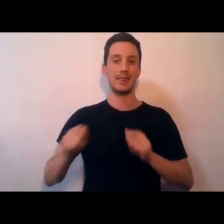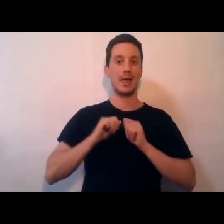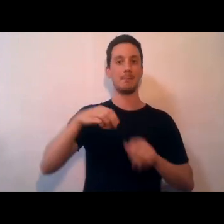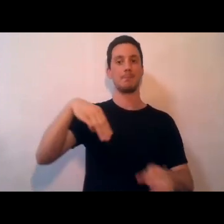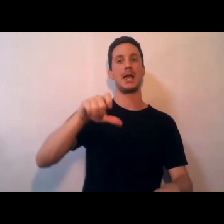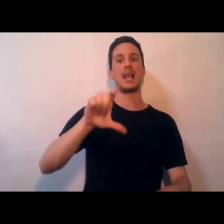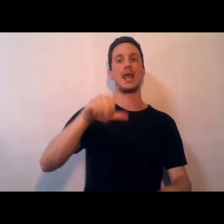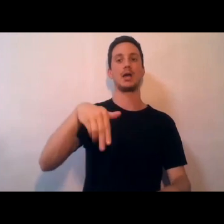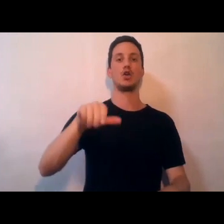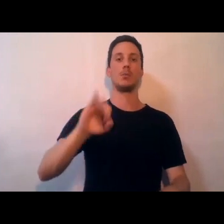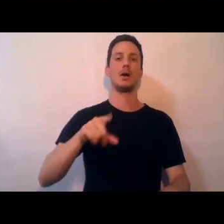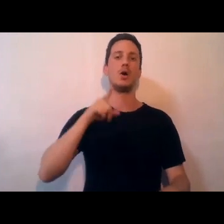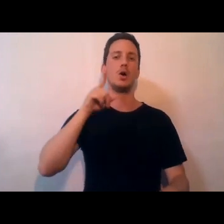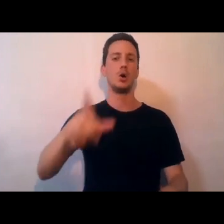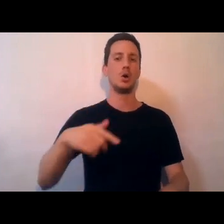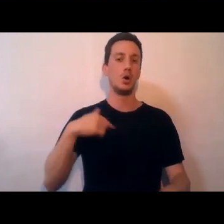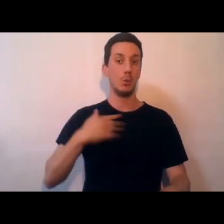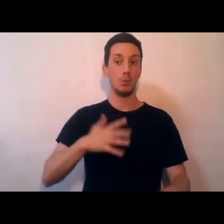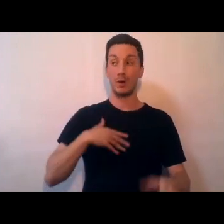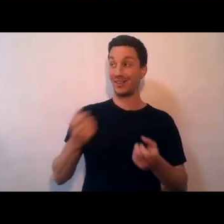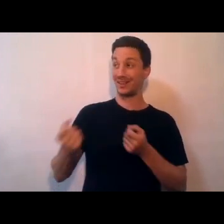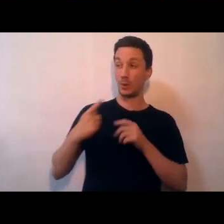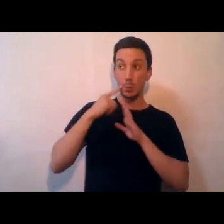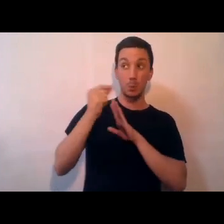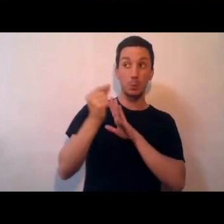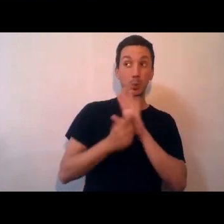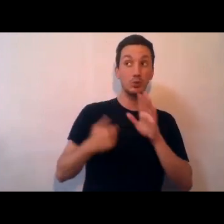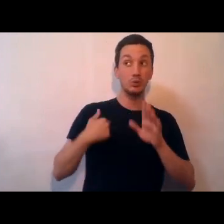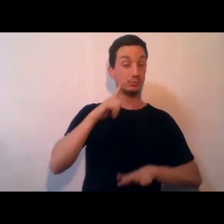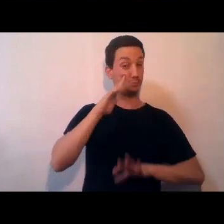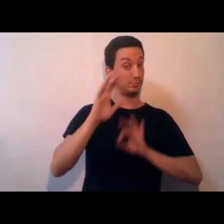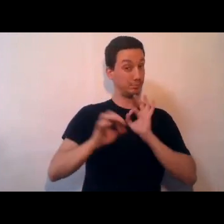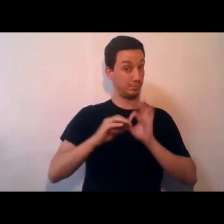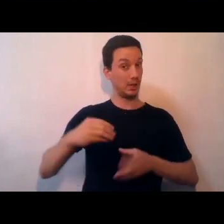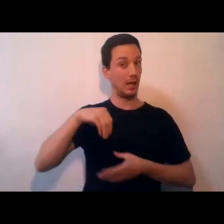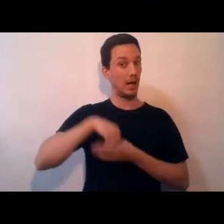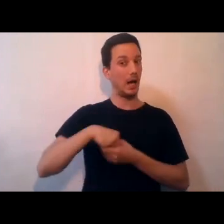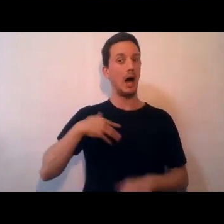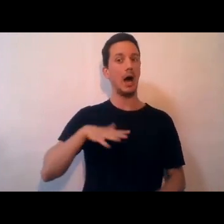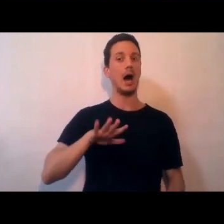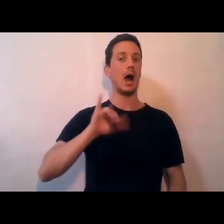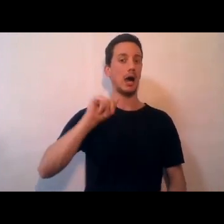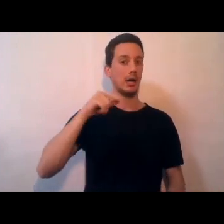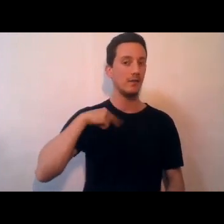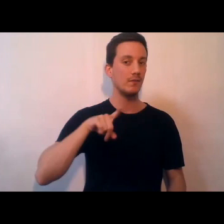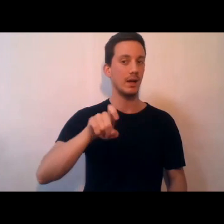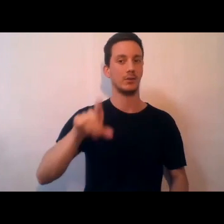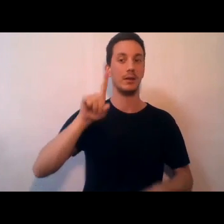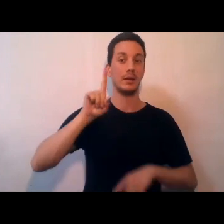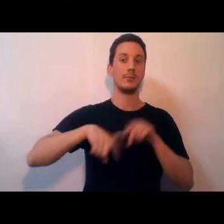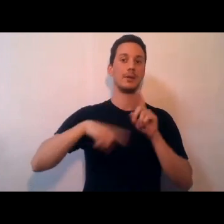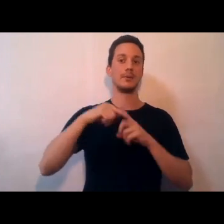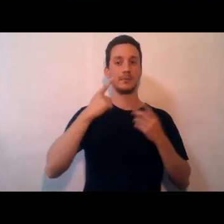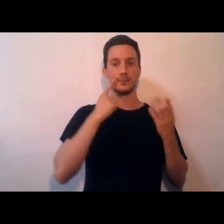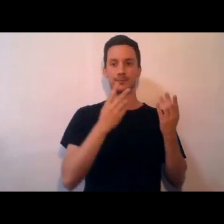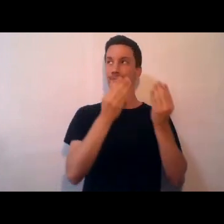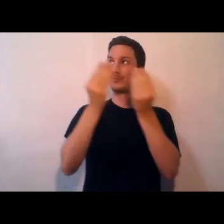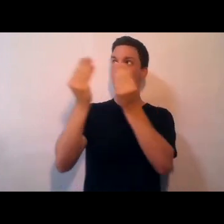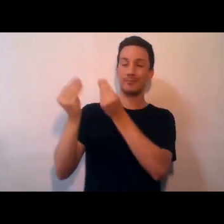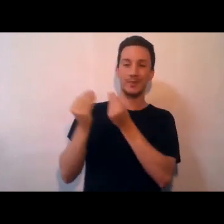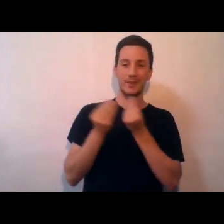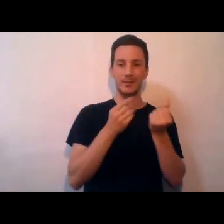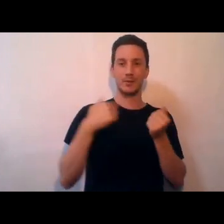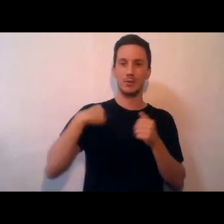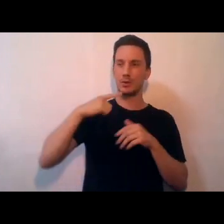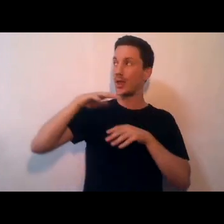riesgo más importantes para tener cáncer de piel? Por un lado, pues es factores ambientales, como el adelgazamiento de la capa